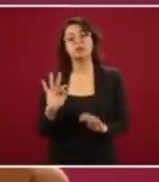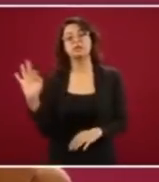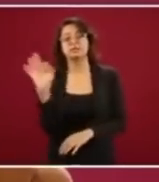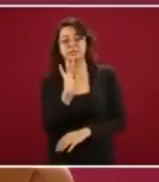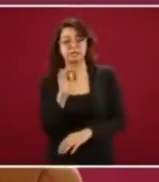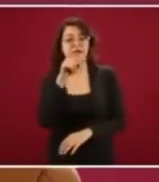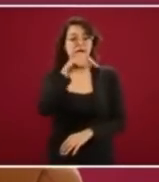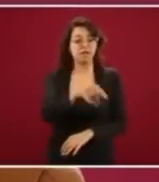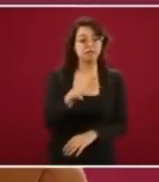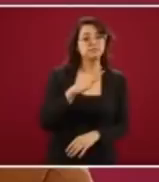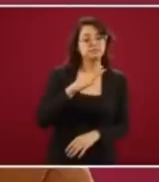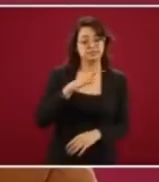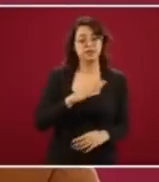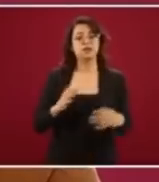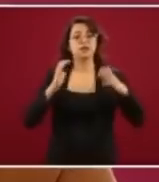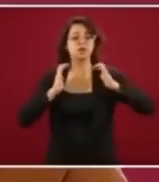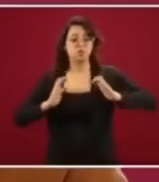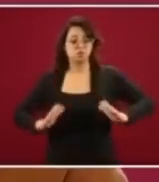pudiesen estar,